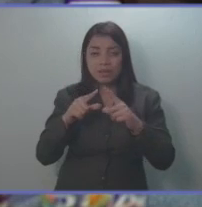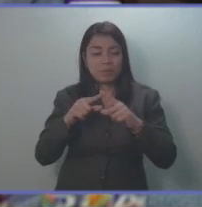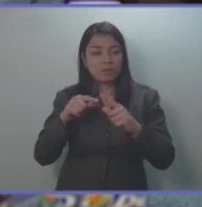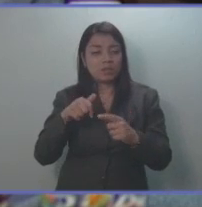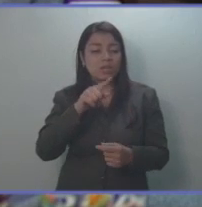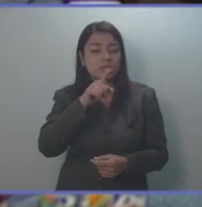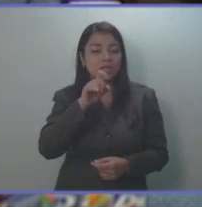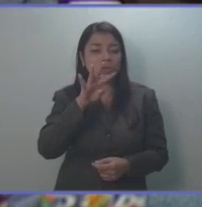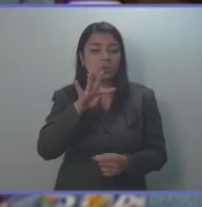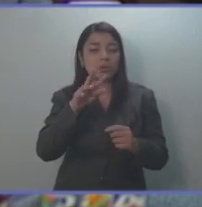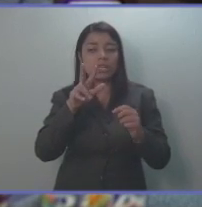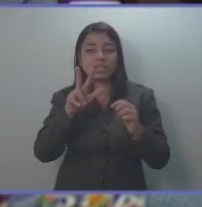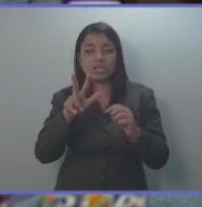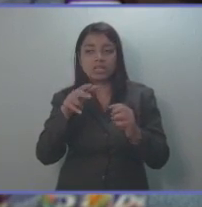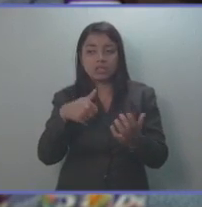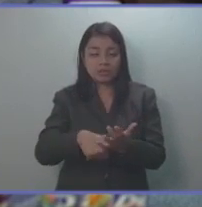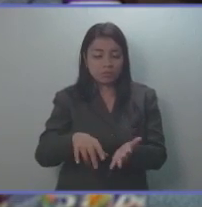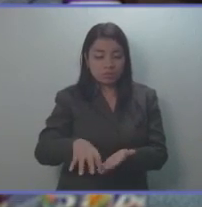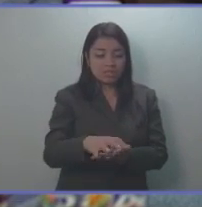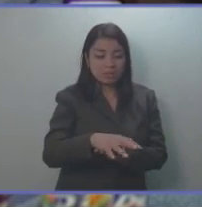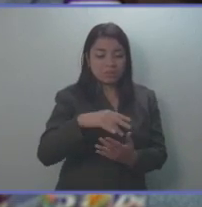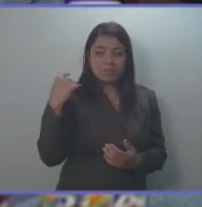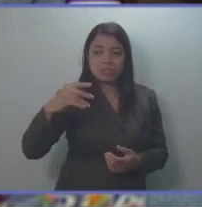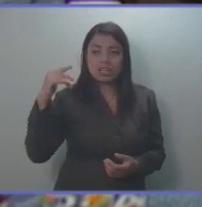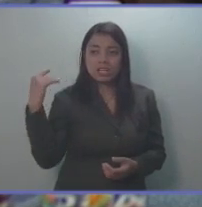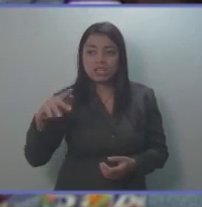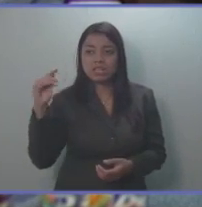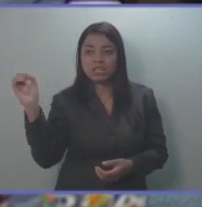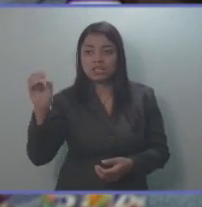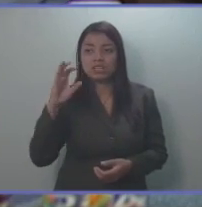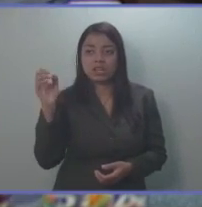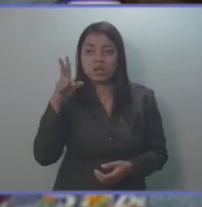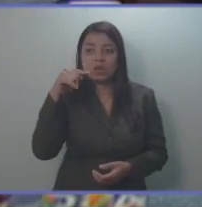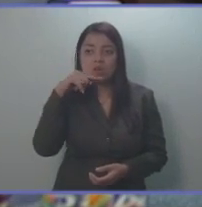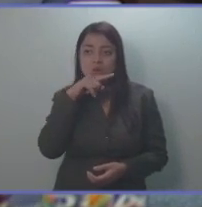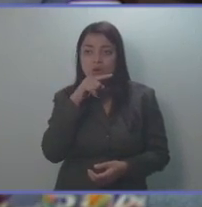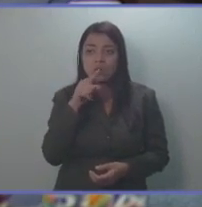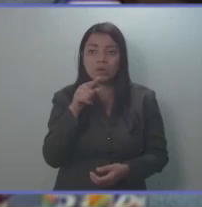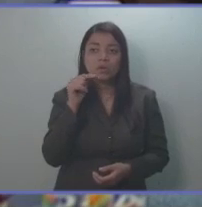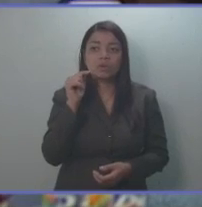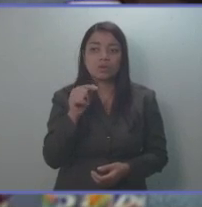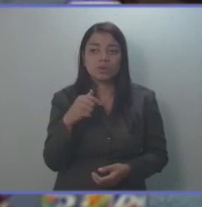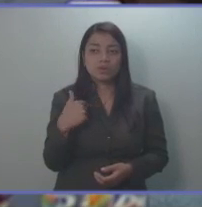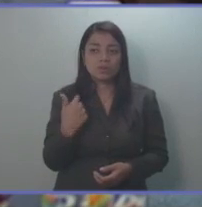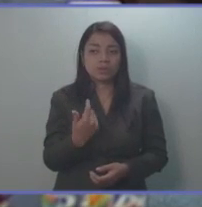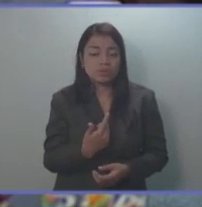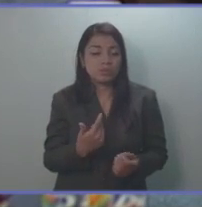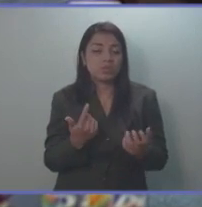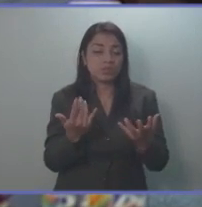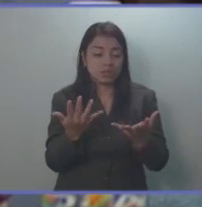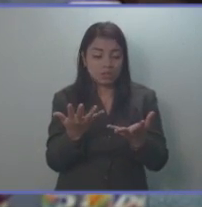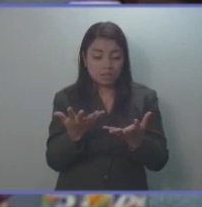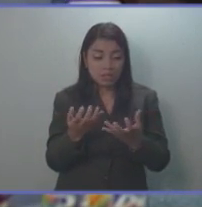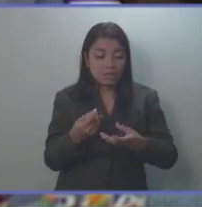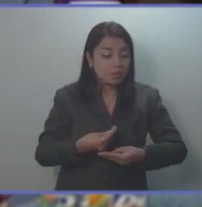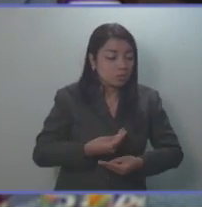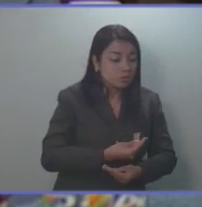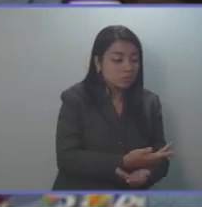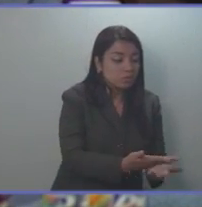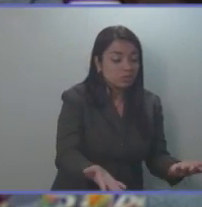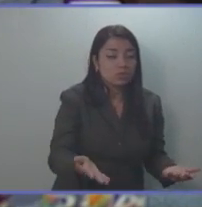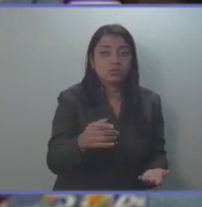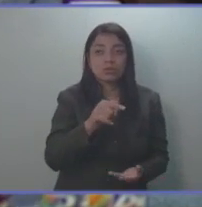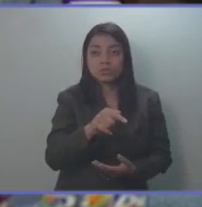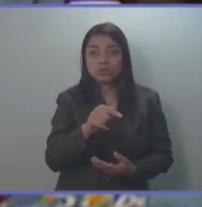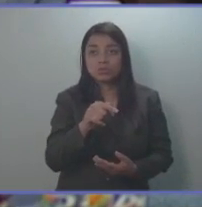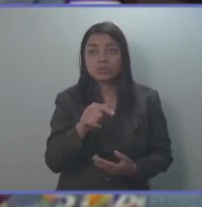143 municipios declarados en alerta roja, que es para donde nosotros queríamos redistribuir nuestra ayuda. La